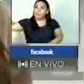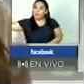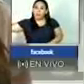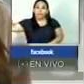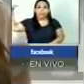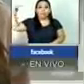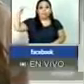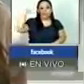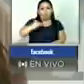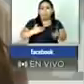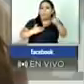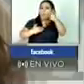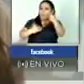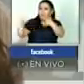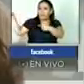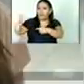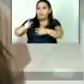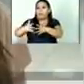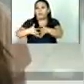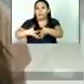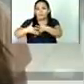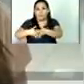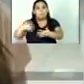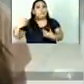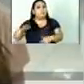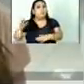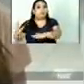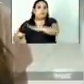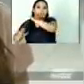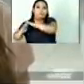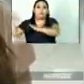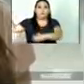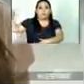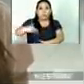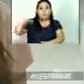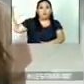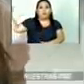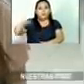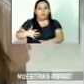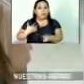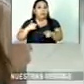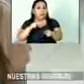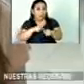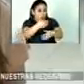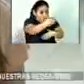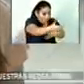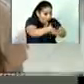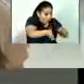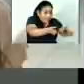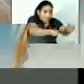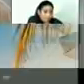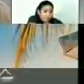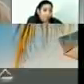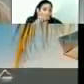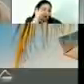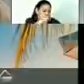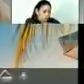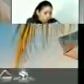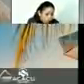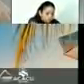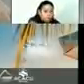vía aérea desde Estados Unidos. Aunque los vuelos continúan suspendidos hay personas que están albergadas en un centro